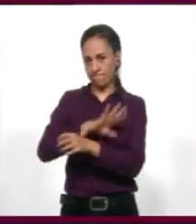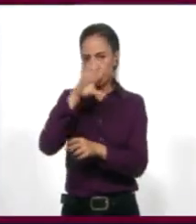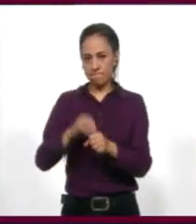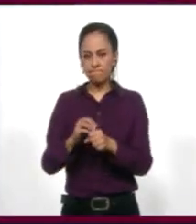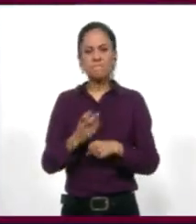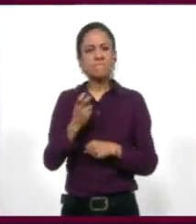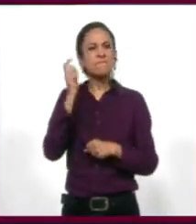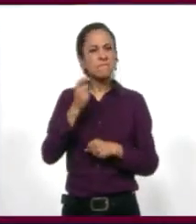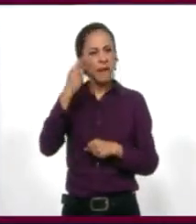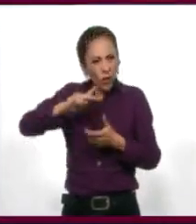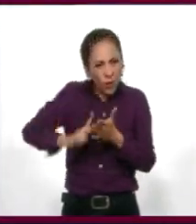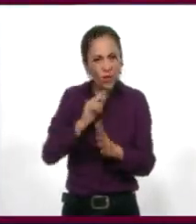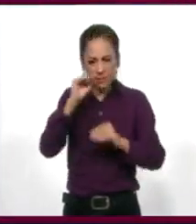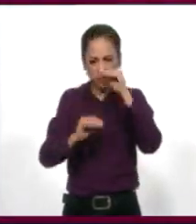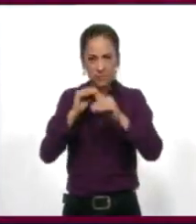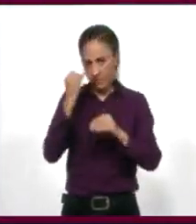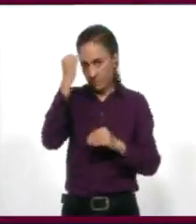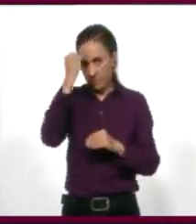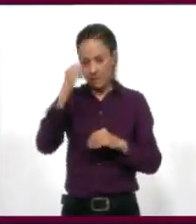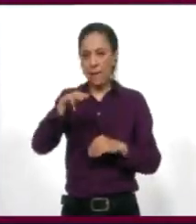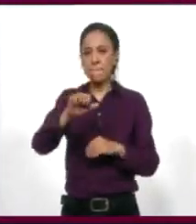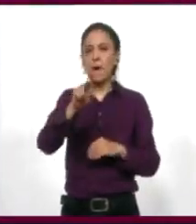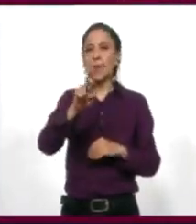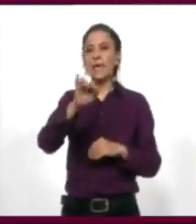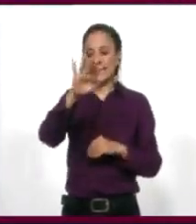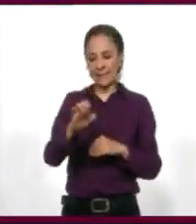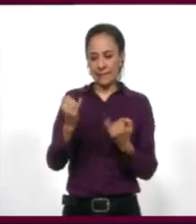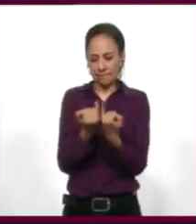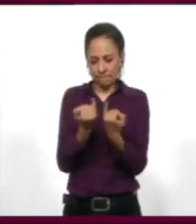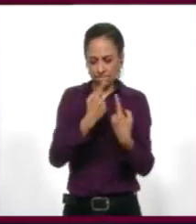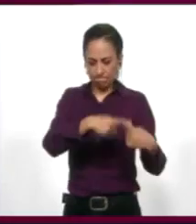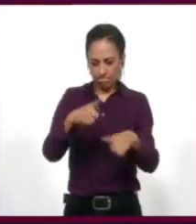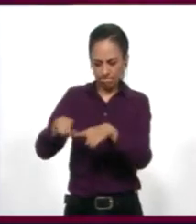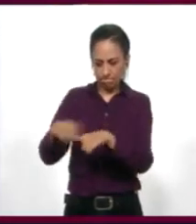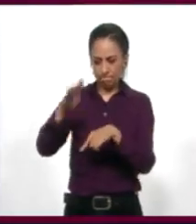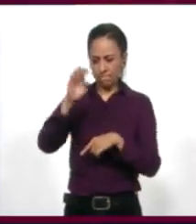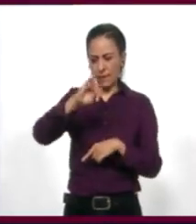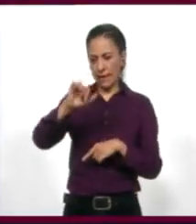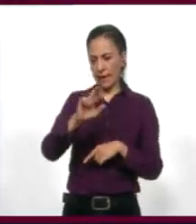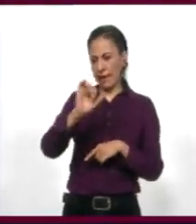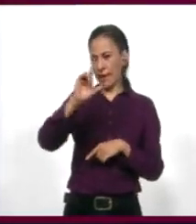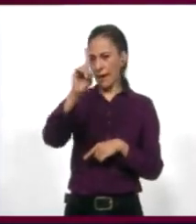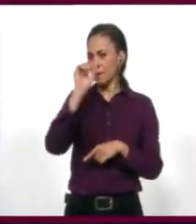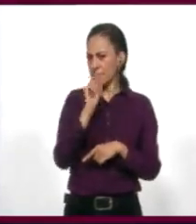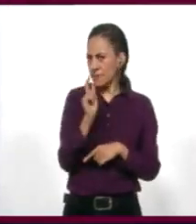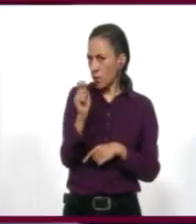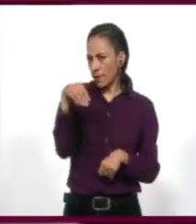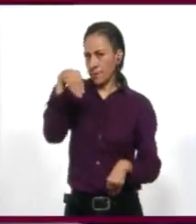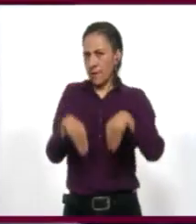Motivo de recreación para grandes coreógrafos como Maurice Béjart y Pina Bausch. La consagración seduce a un ballet